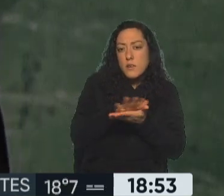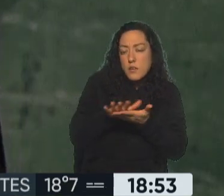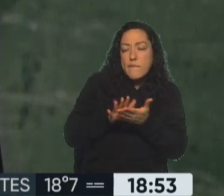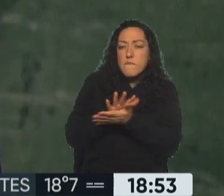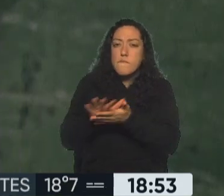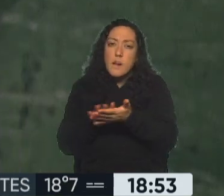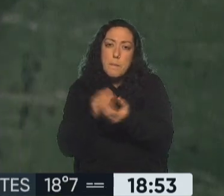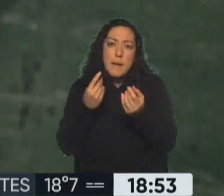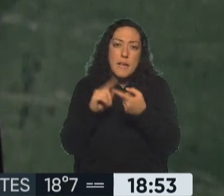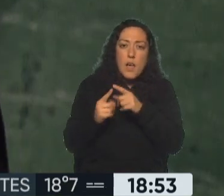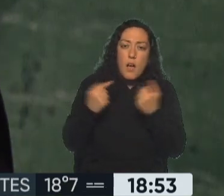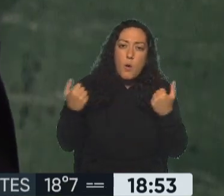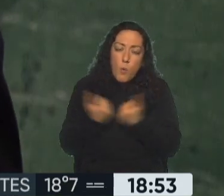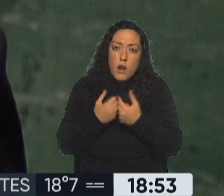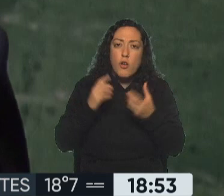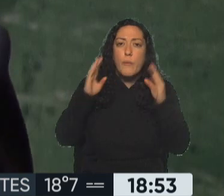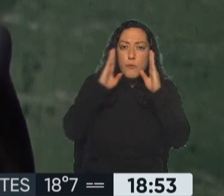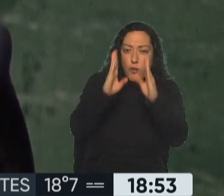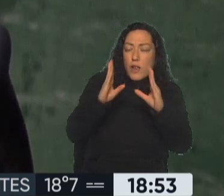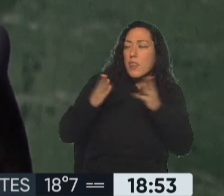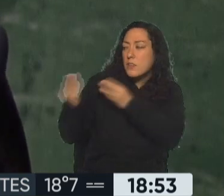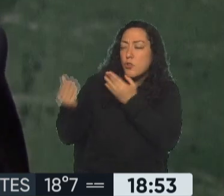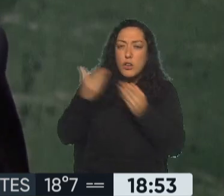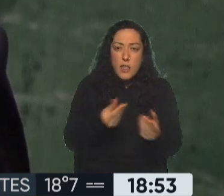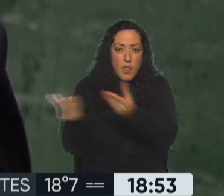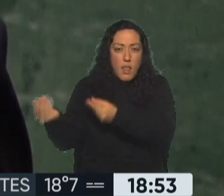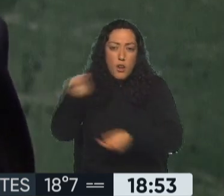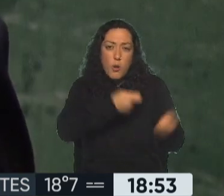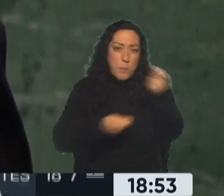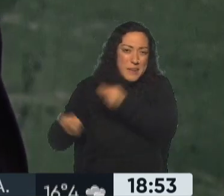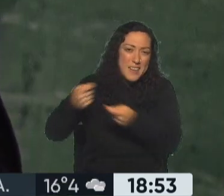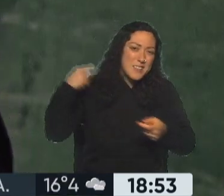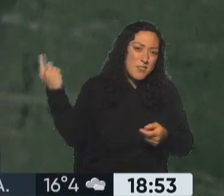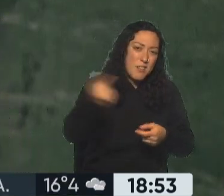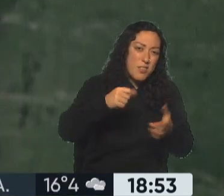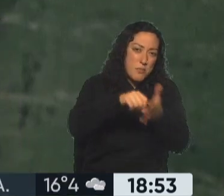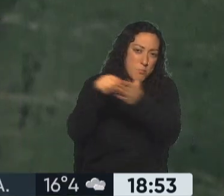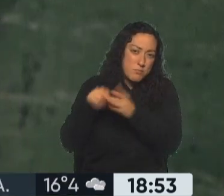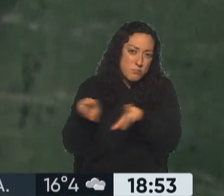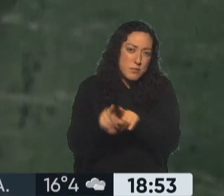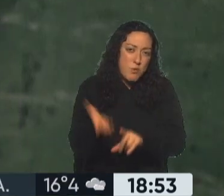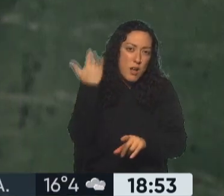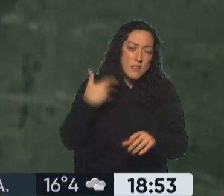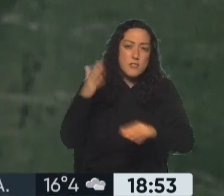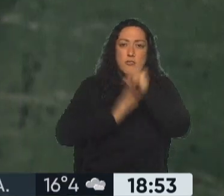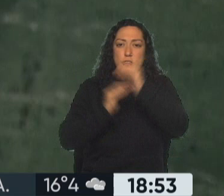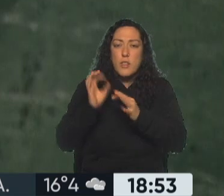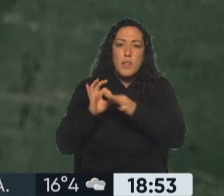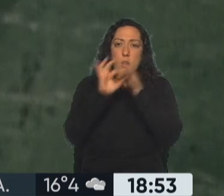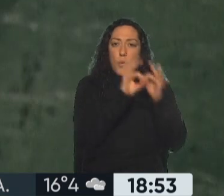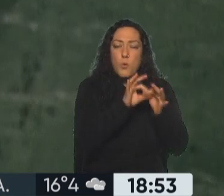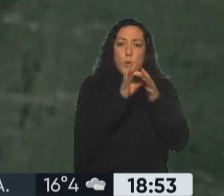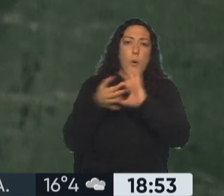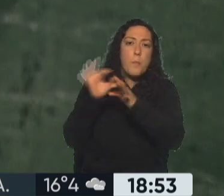política con un enfoque solidario y cooperativo. Como alguna vez fue la construcción de la Unión Europea,